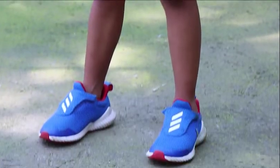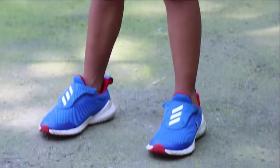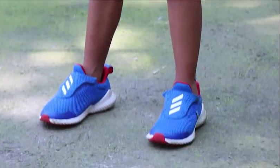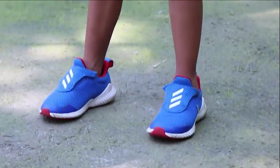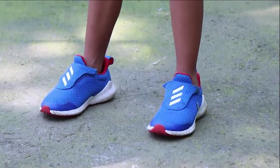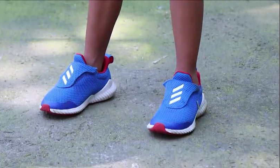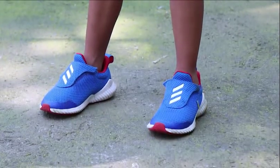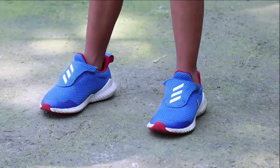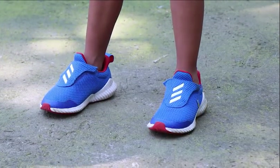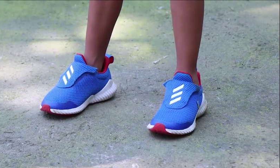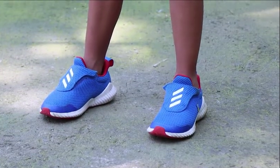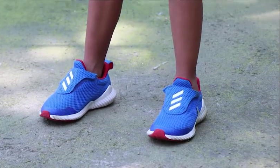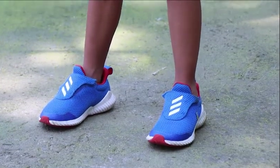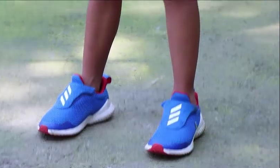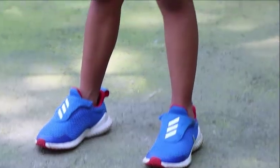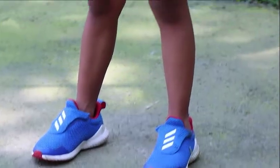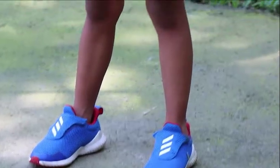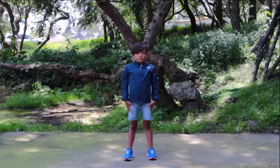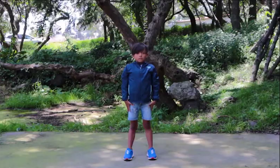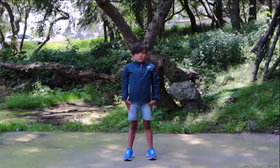respiramos, respira profundo.